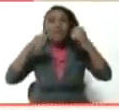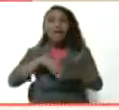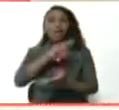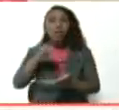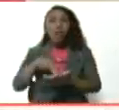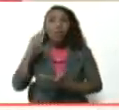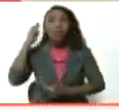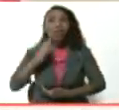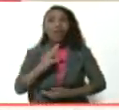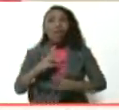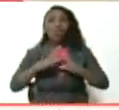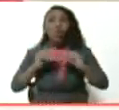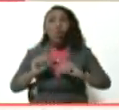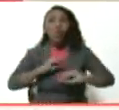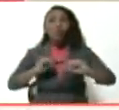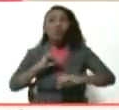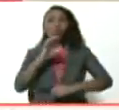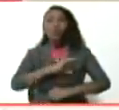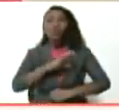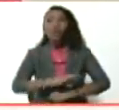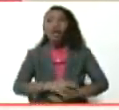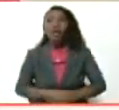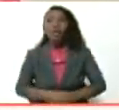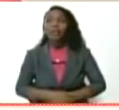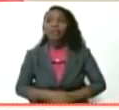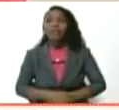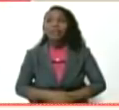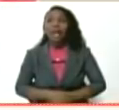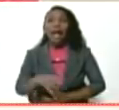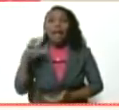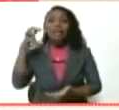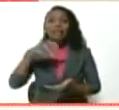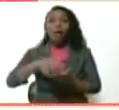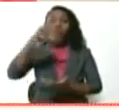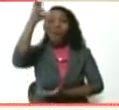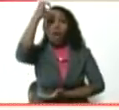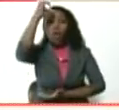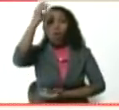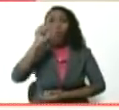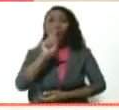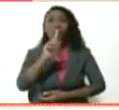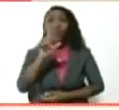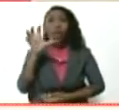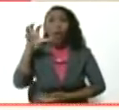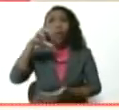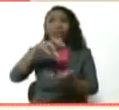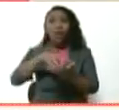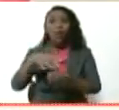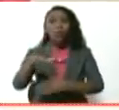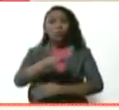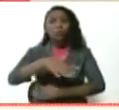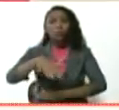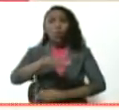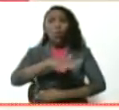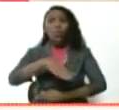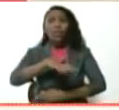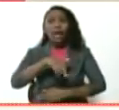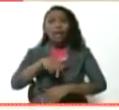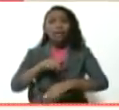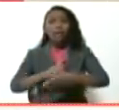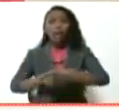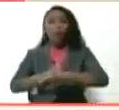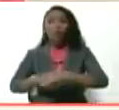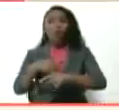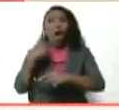de todos los movimientos sociales. Y el Estado Falcón es uno de los estados donde en este momento se